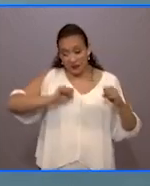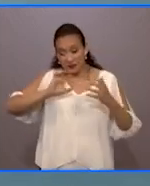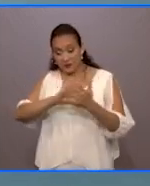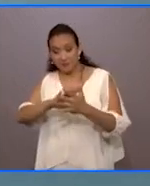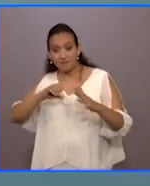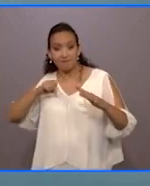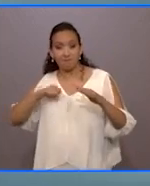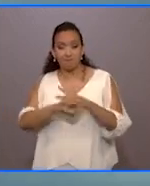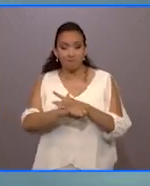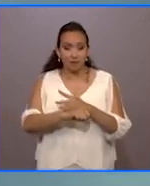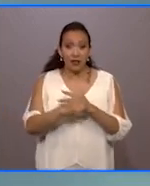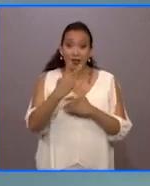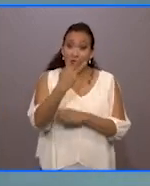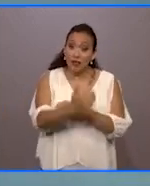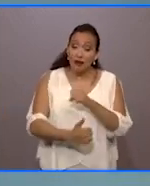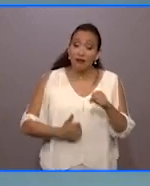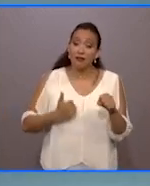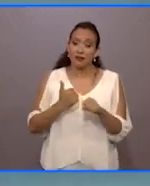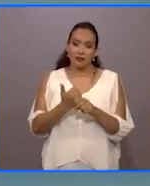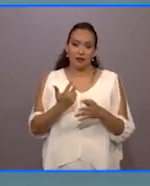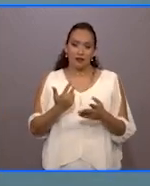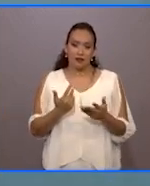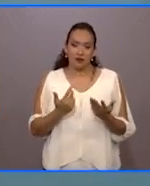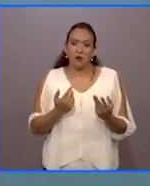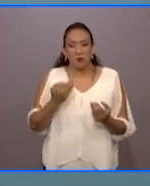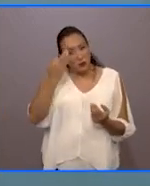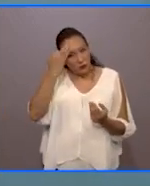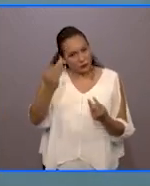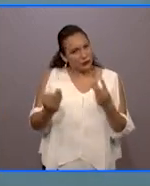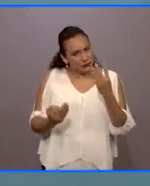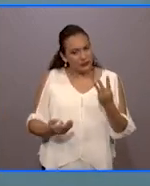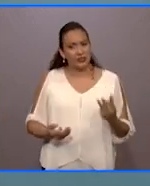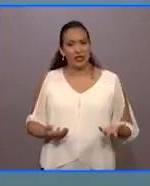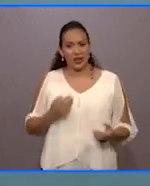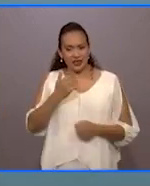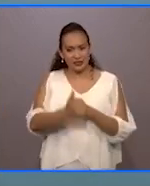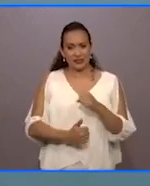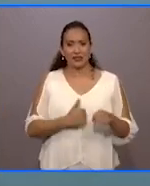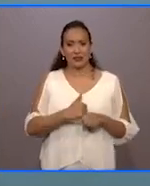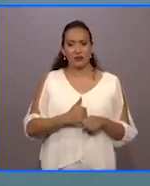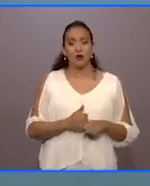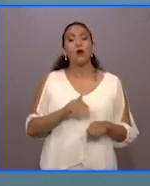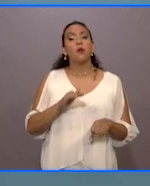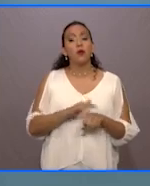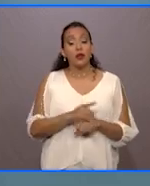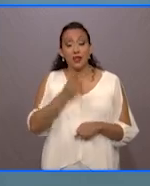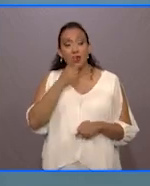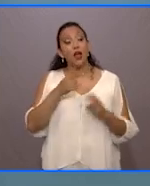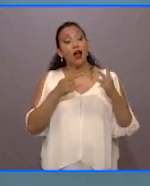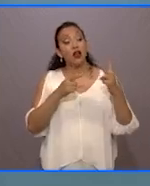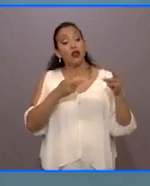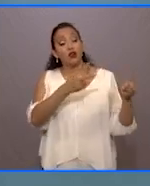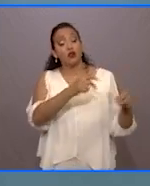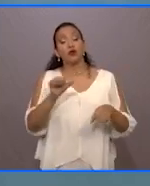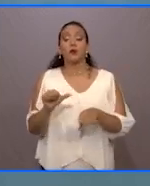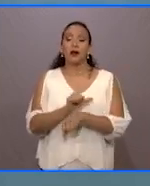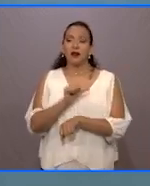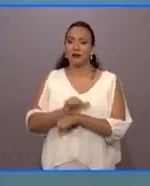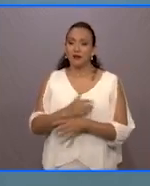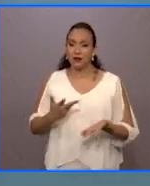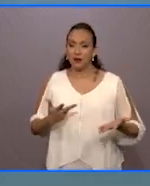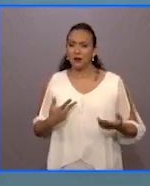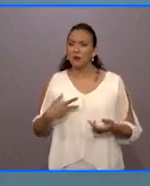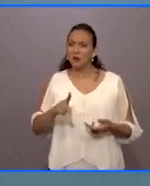por casi 3 años, que pues no es menor, bajo la acusación de un robo de vehículo, y